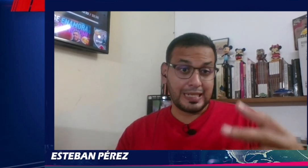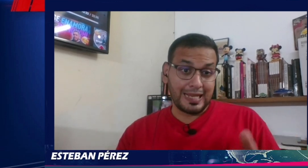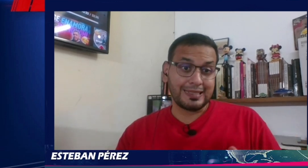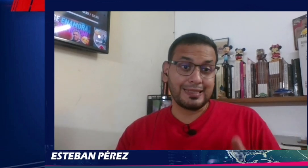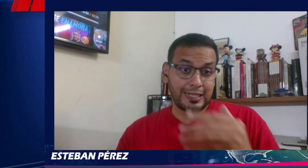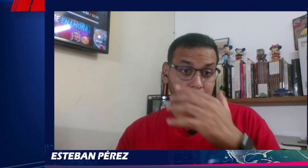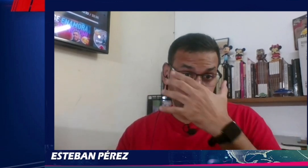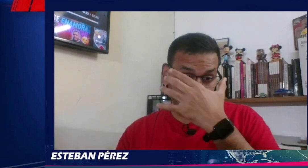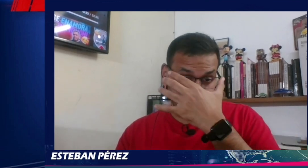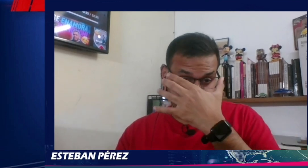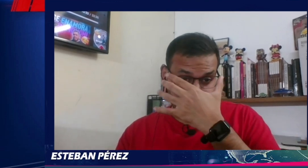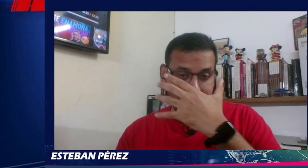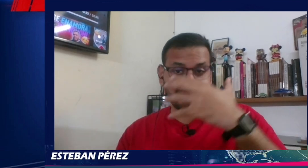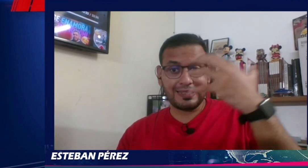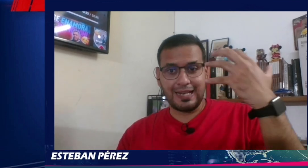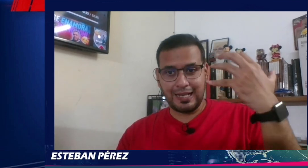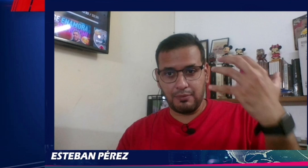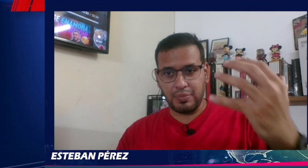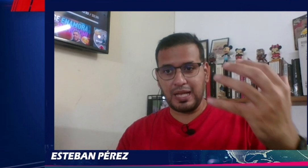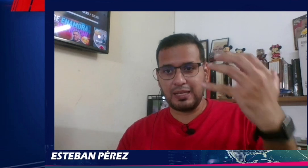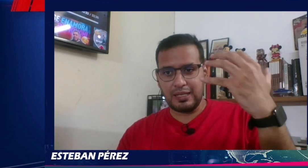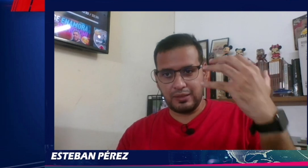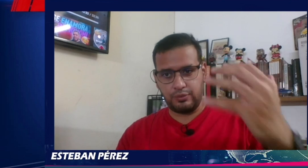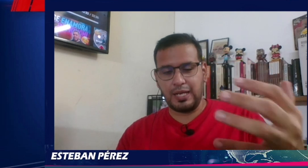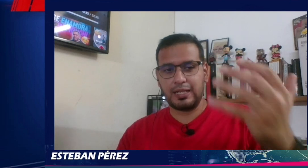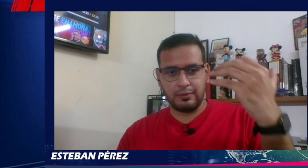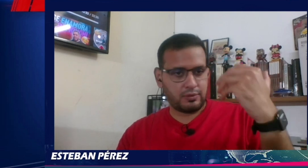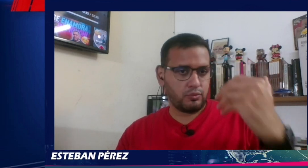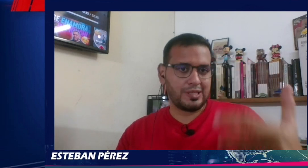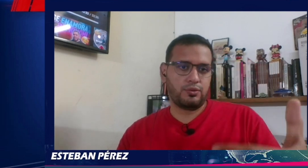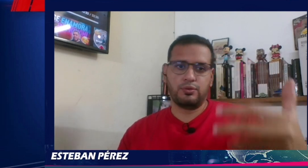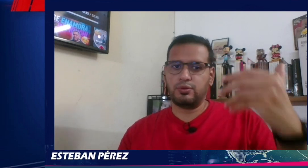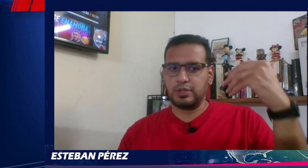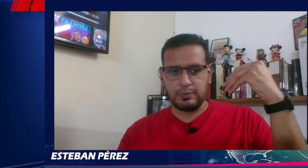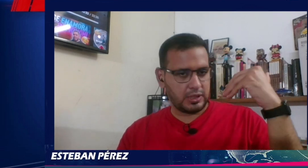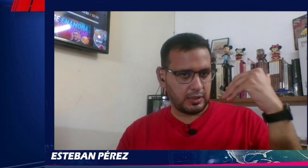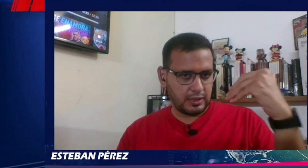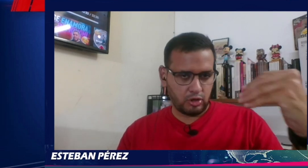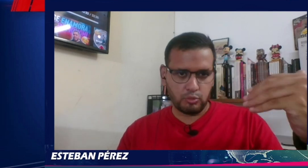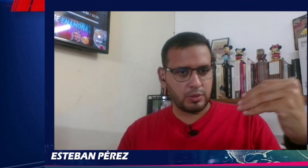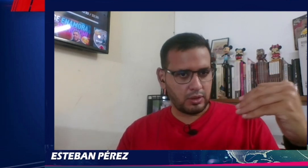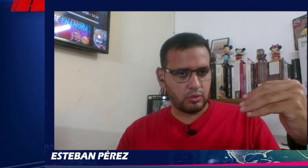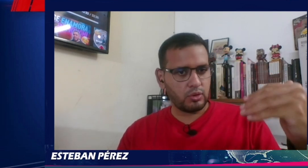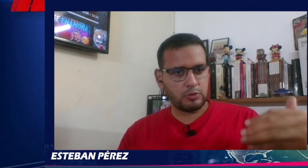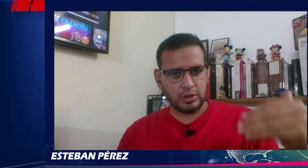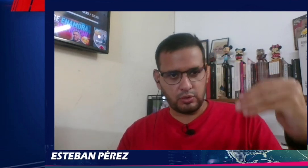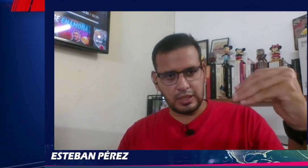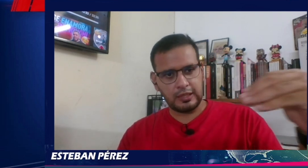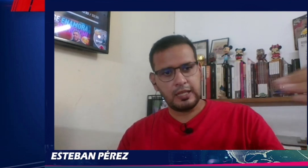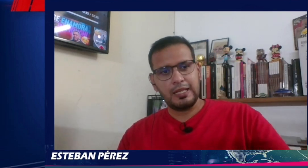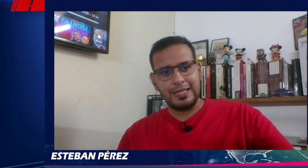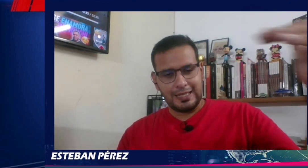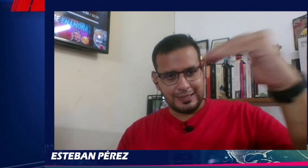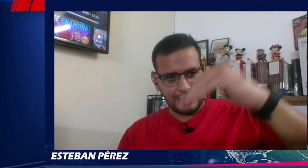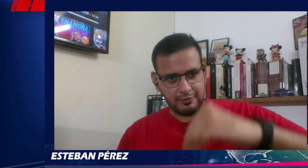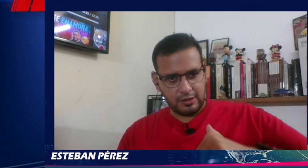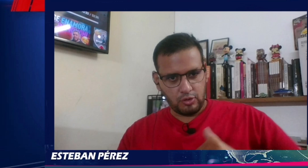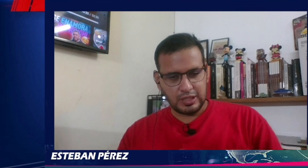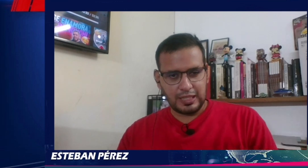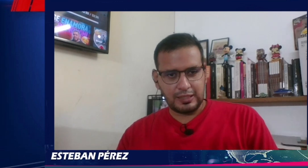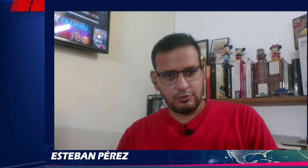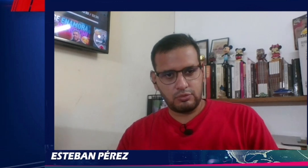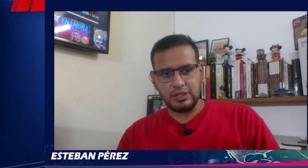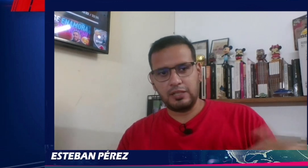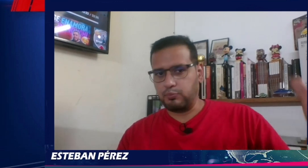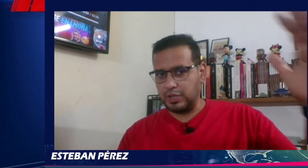¿Por qué? Gracias a las vacunas, gracias a la campaña nacional de vacunación, donde pues, se inició primero con las personas